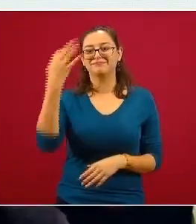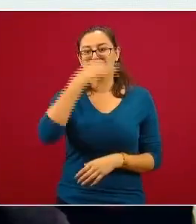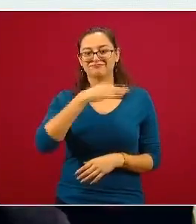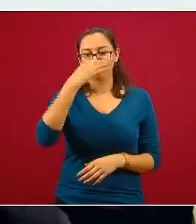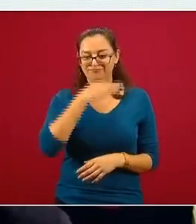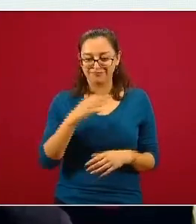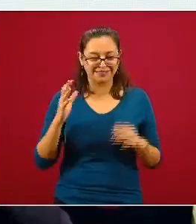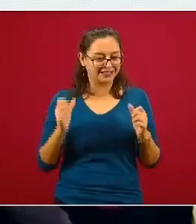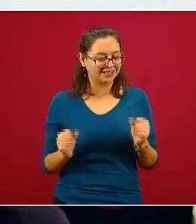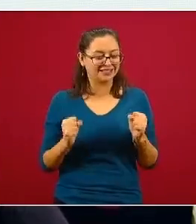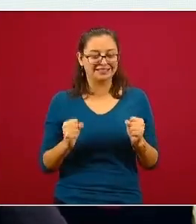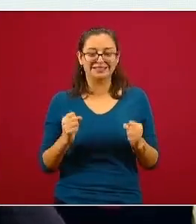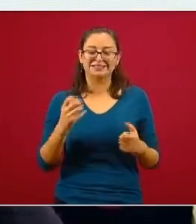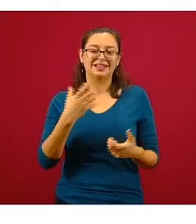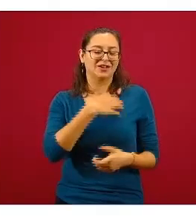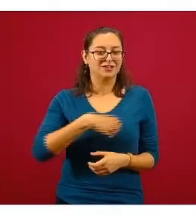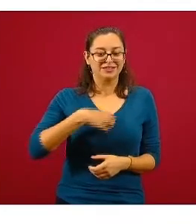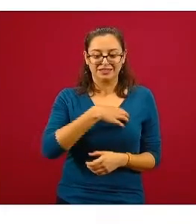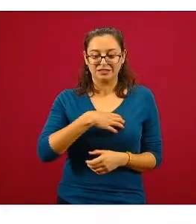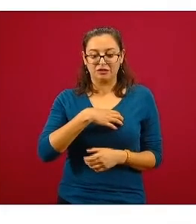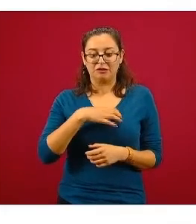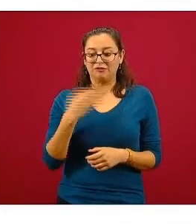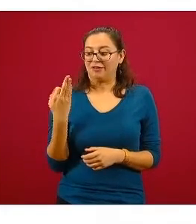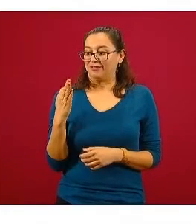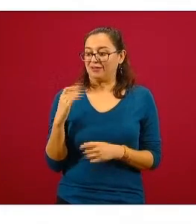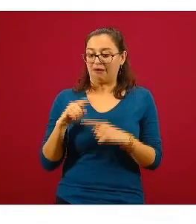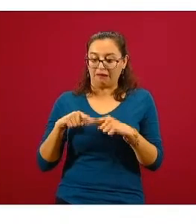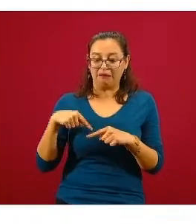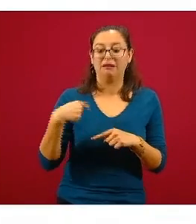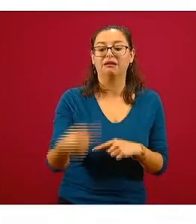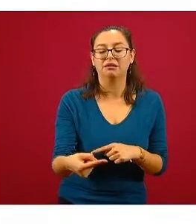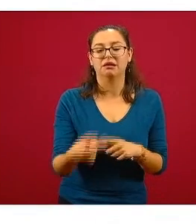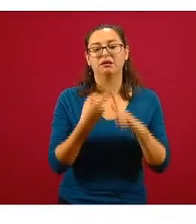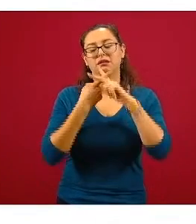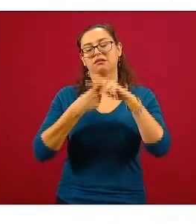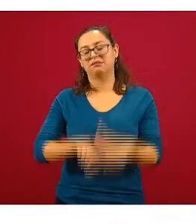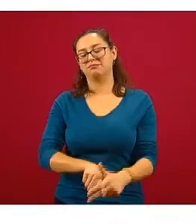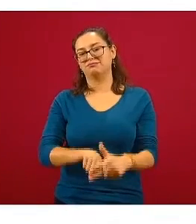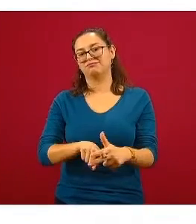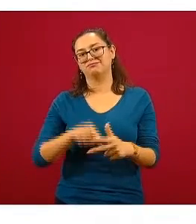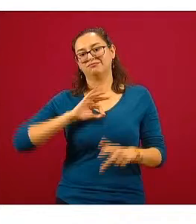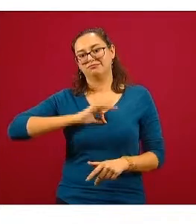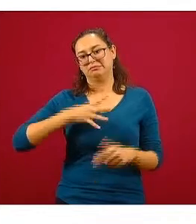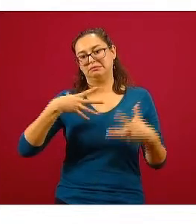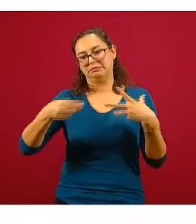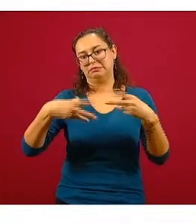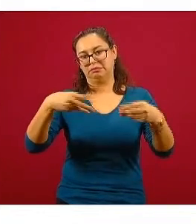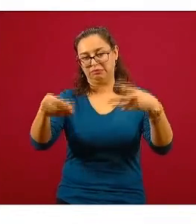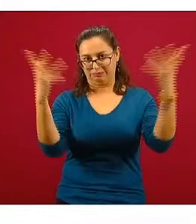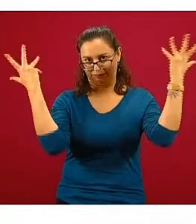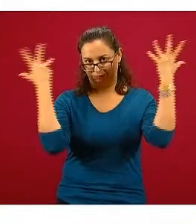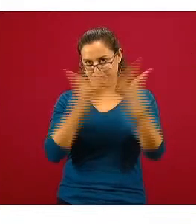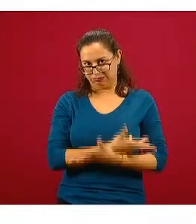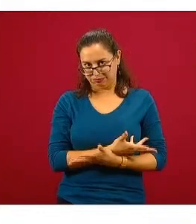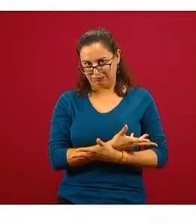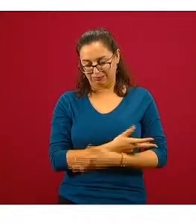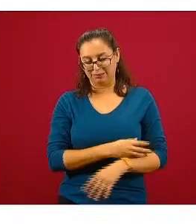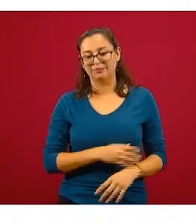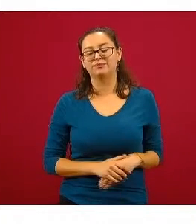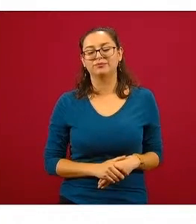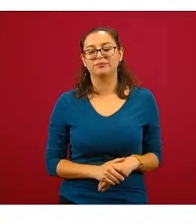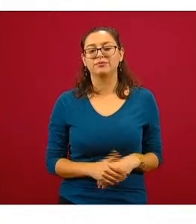el COVID-19. Entonces, en marzo del 2020 fue cuando se nos designó como Hospital